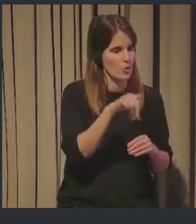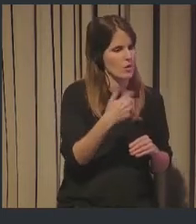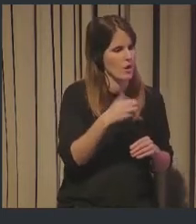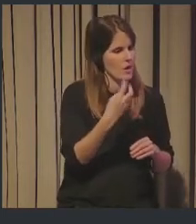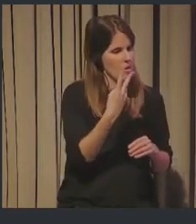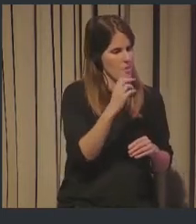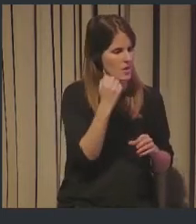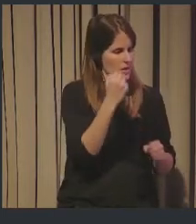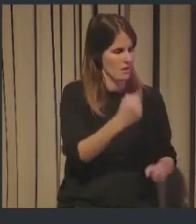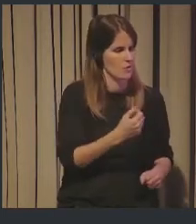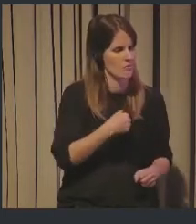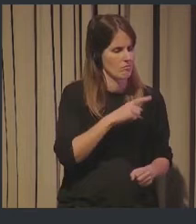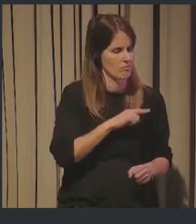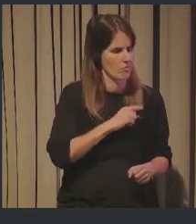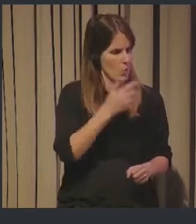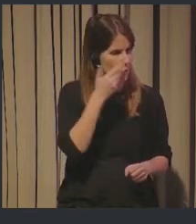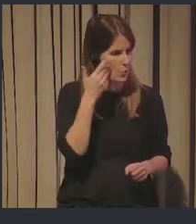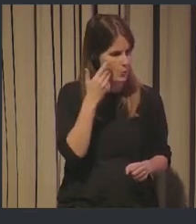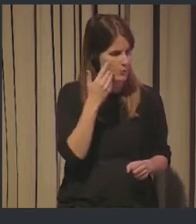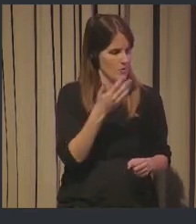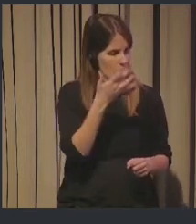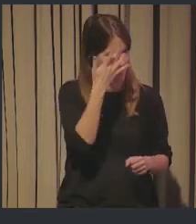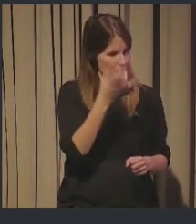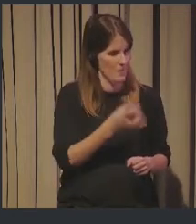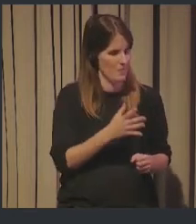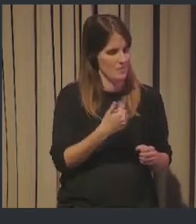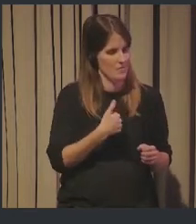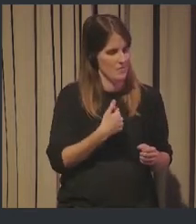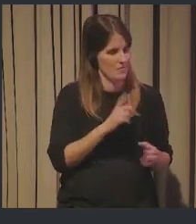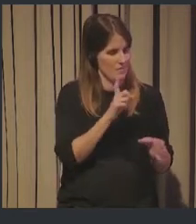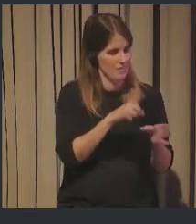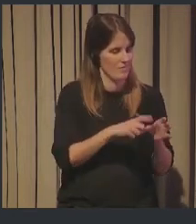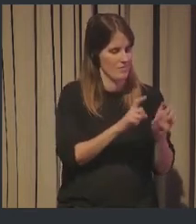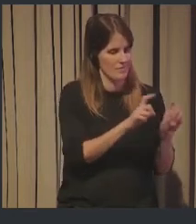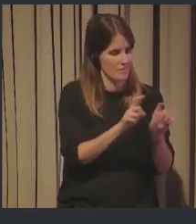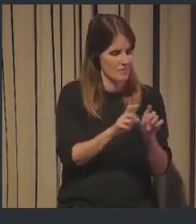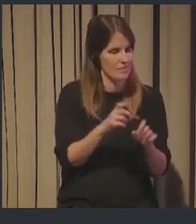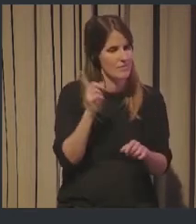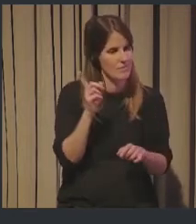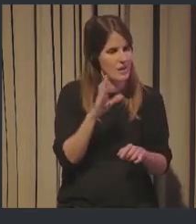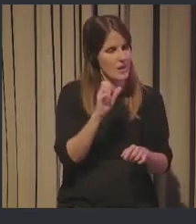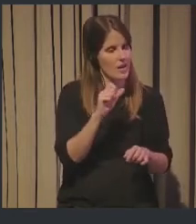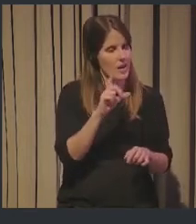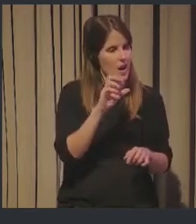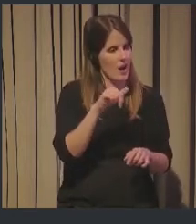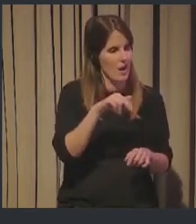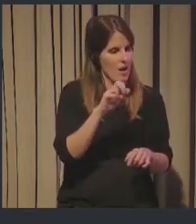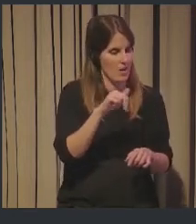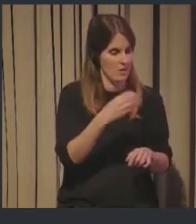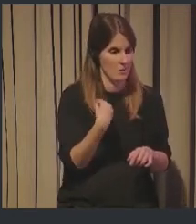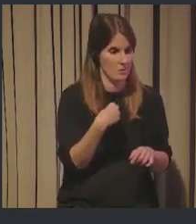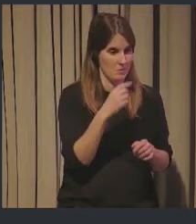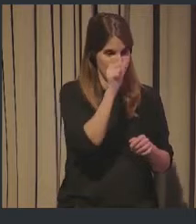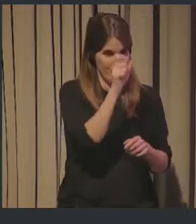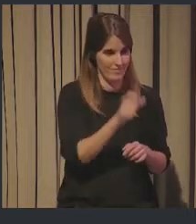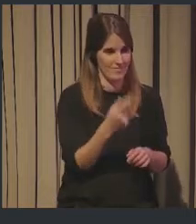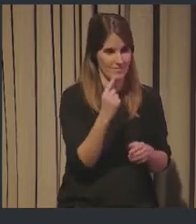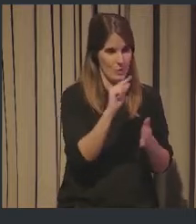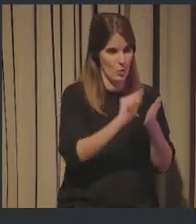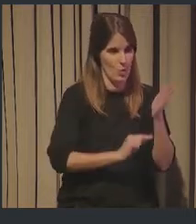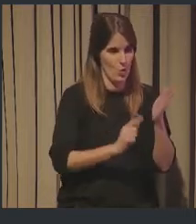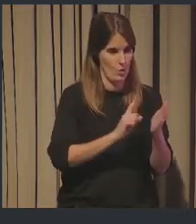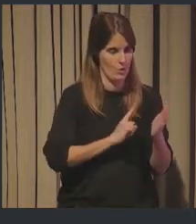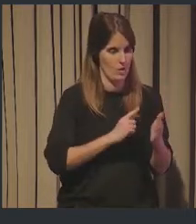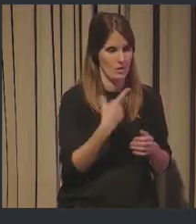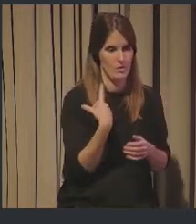muy orgulloso y fue estupendo estar allí. Este es Dean Calcannon, el hombre que me contrató para enseñar